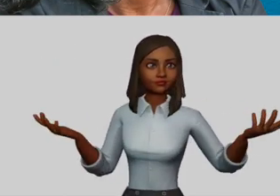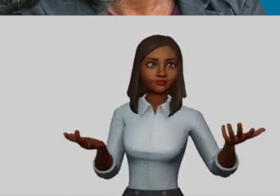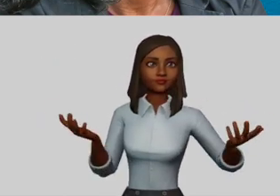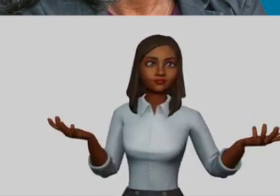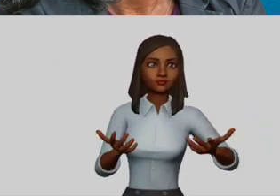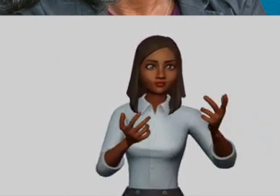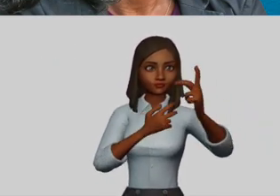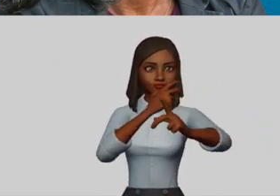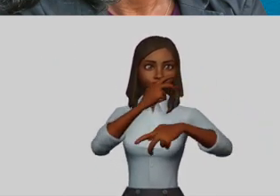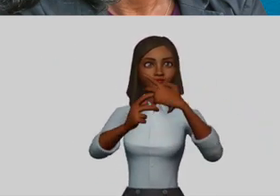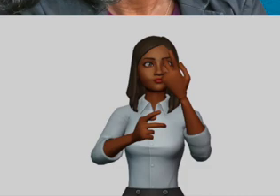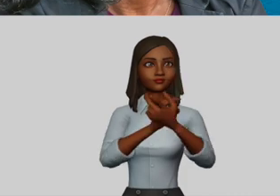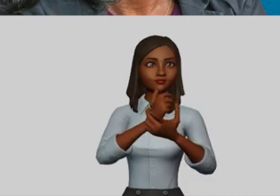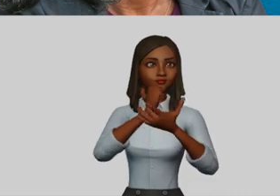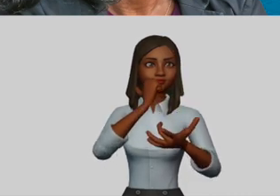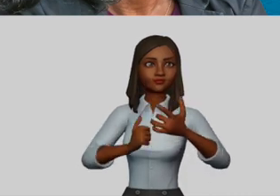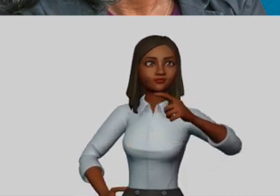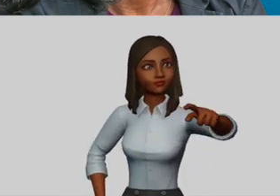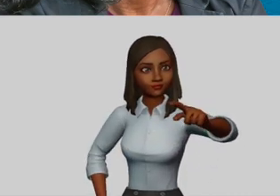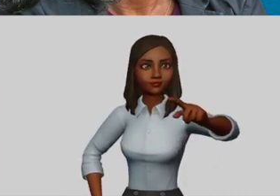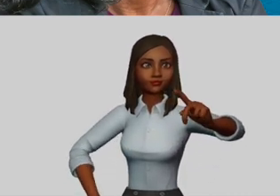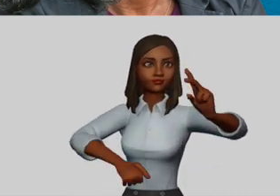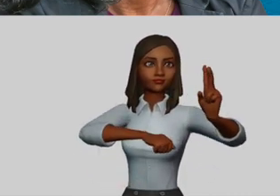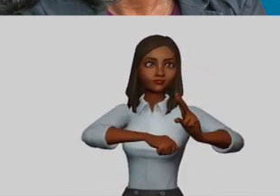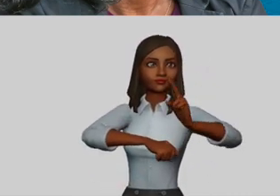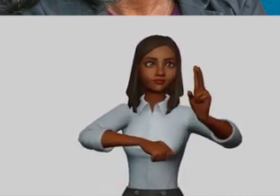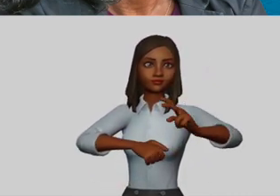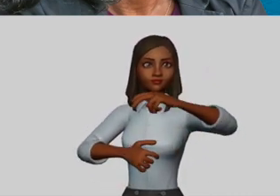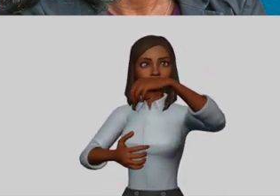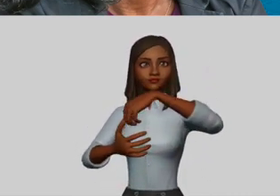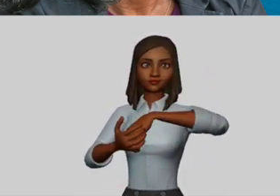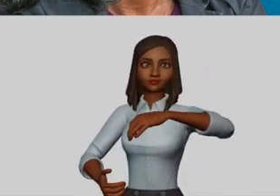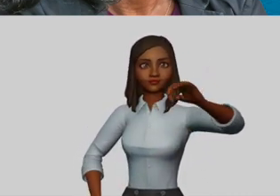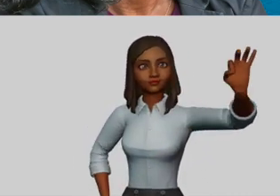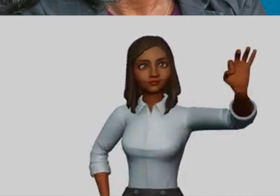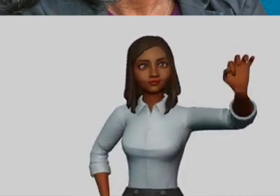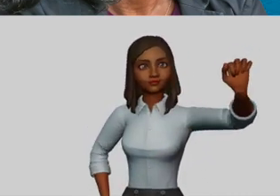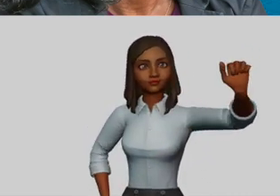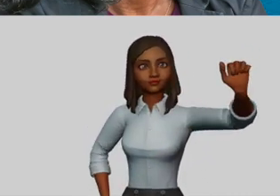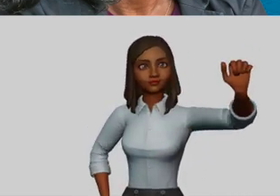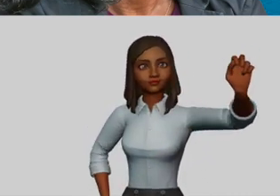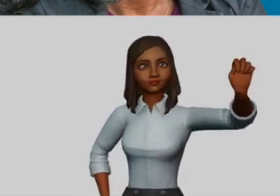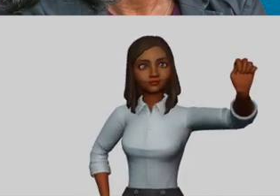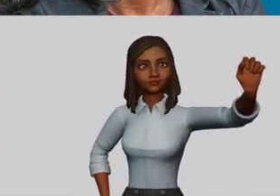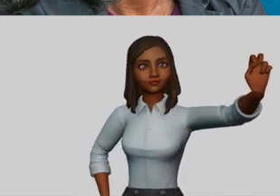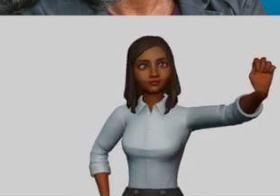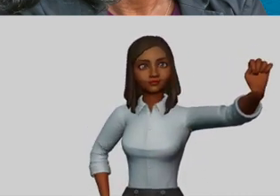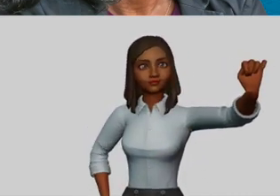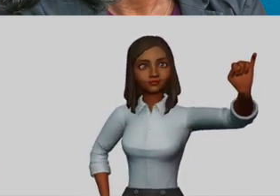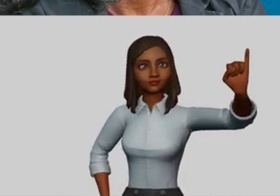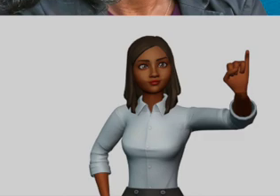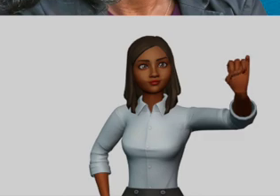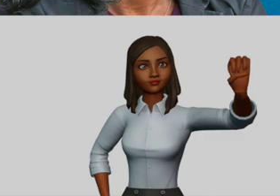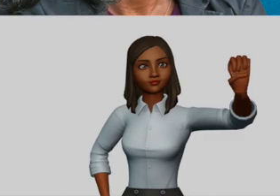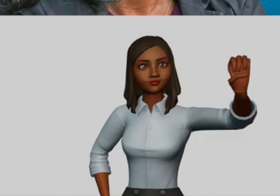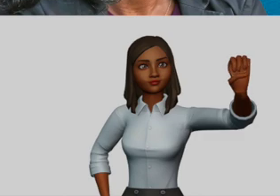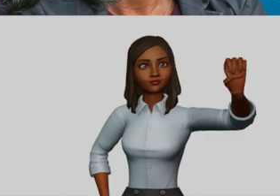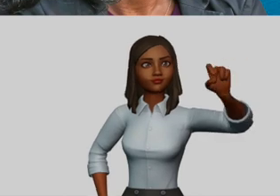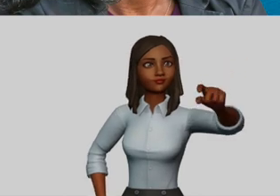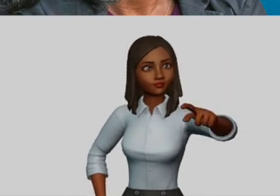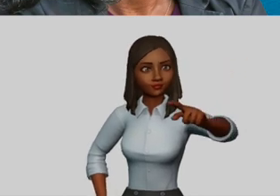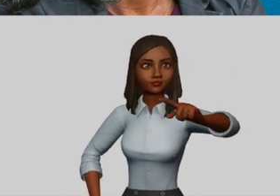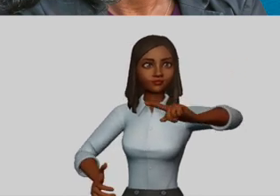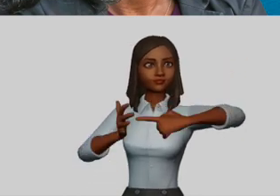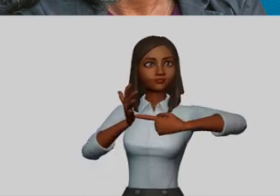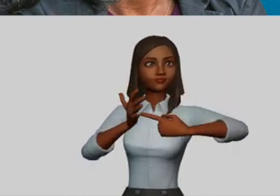dominicanos? Háblanos de eso. ¡Son dominicanos! No son dominicanos. Nico Kelly